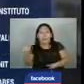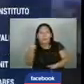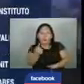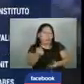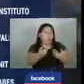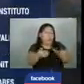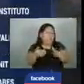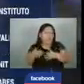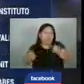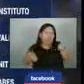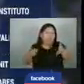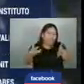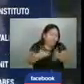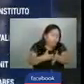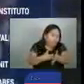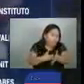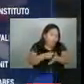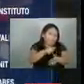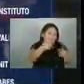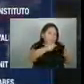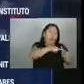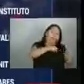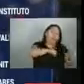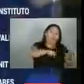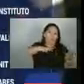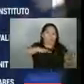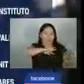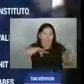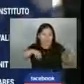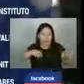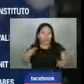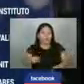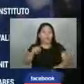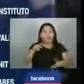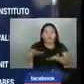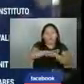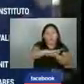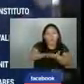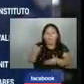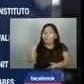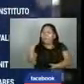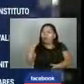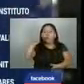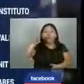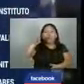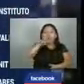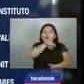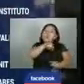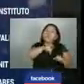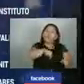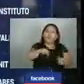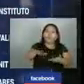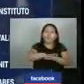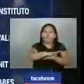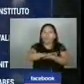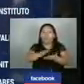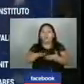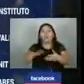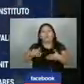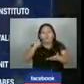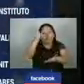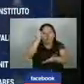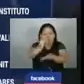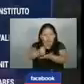de diferentes tipos de parentesco de la víctima fallecida son la foto o PDF del DUI de la persona que perdió la vida y previamente